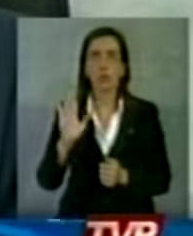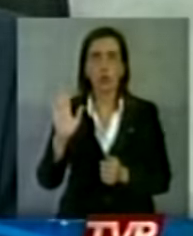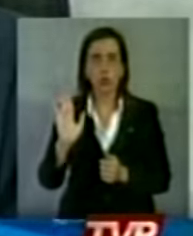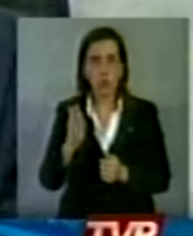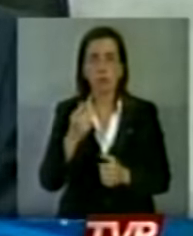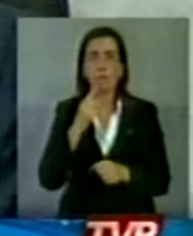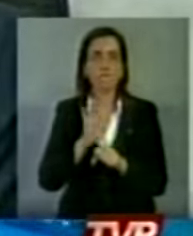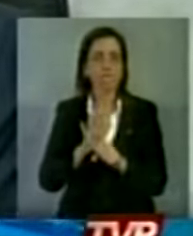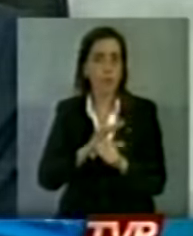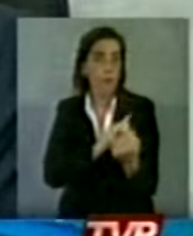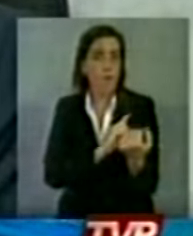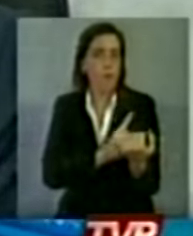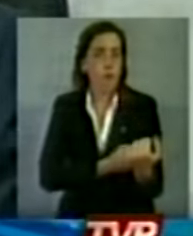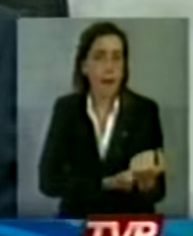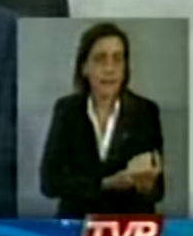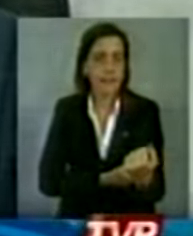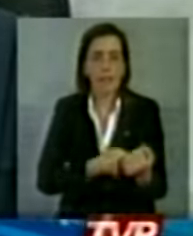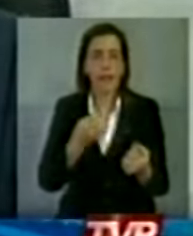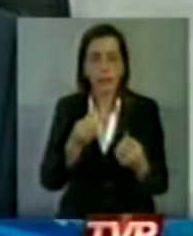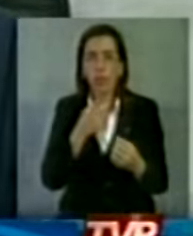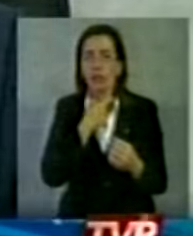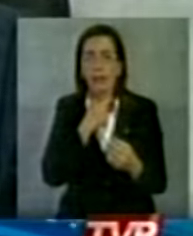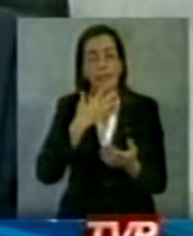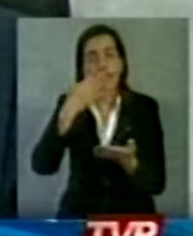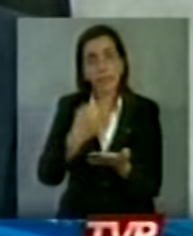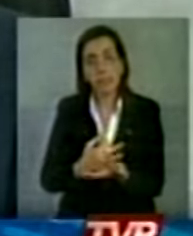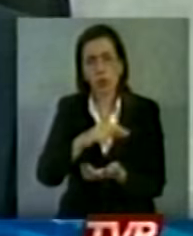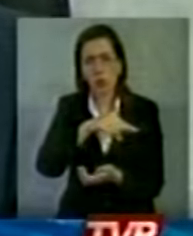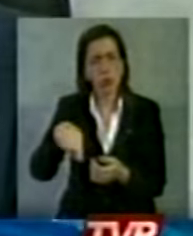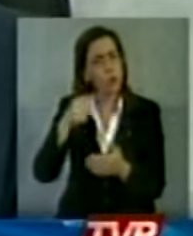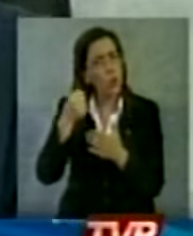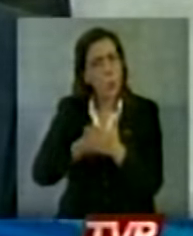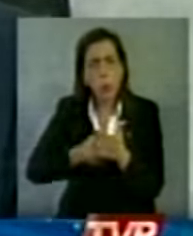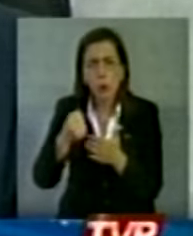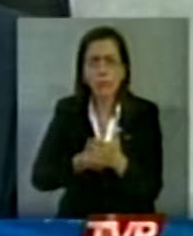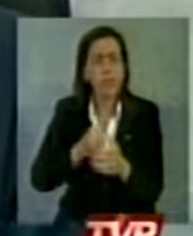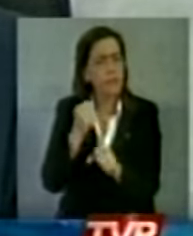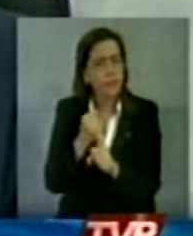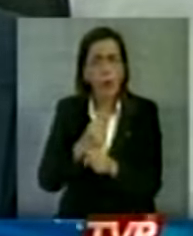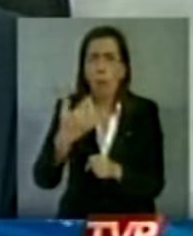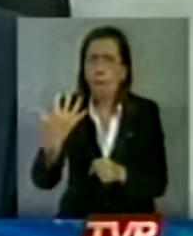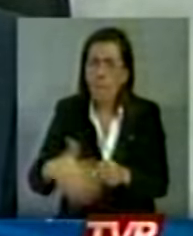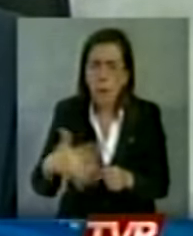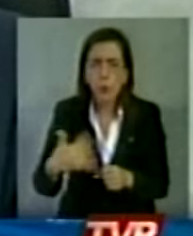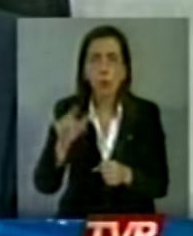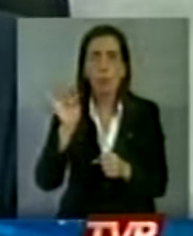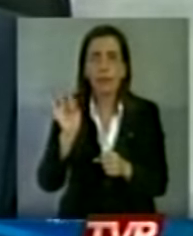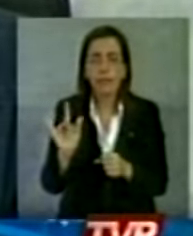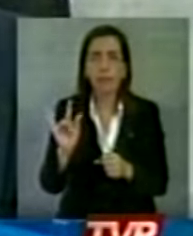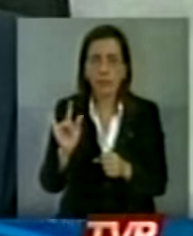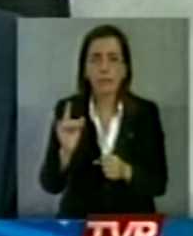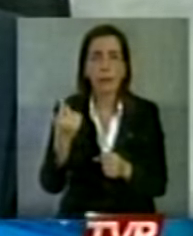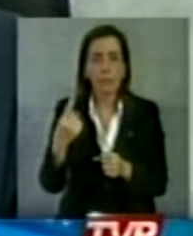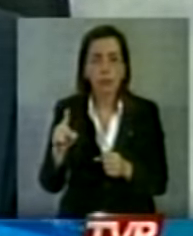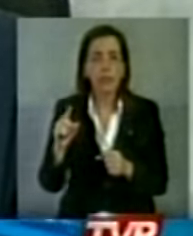solo nuestra decisión de implementar esta tarea que todos sabemos dura y compleja, sino que al mismo